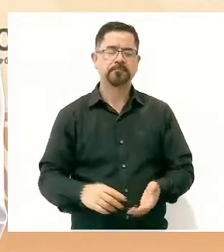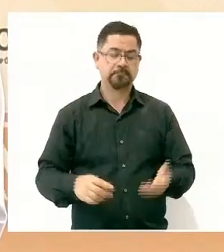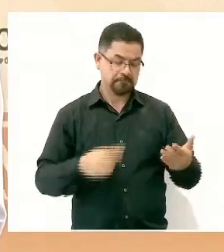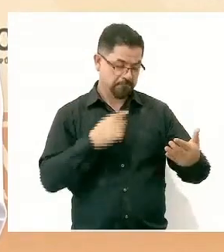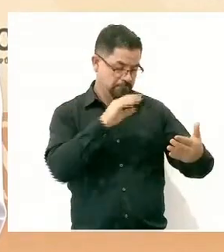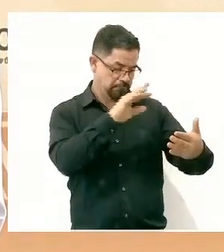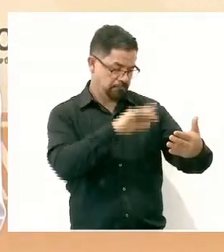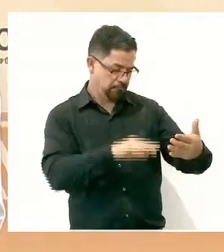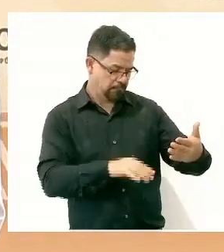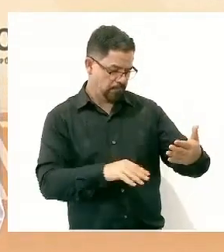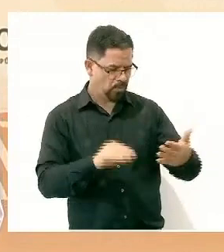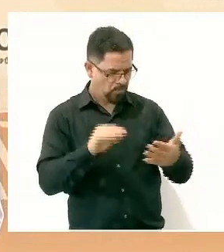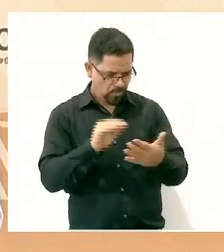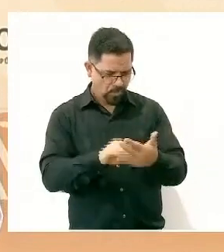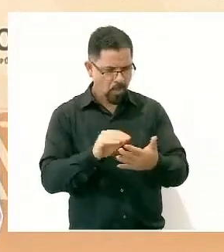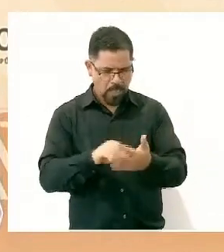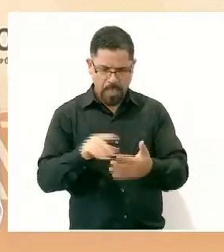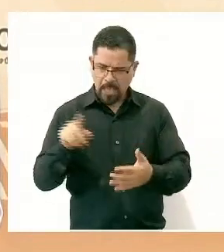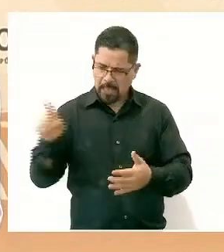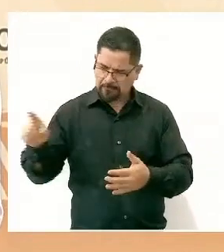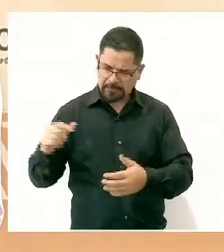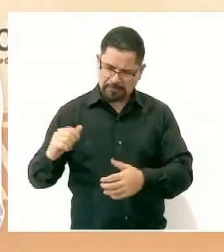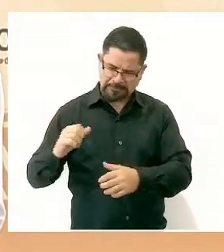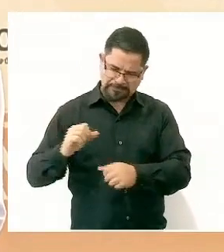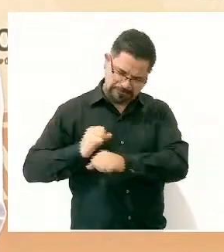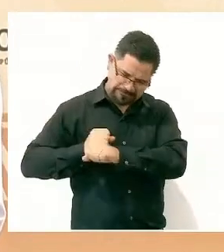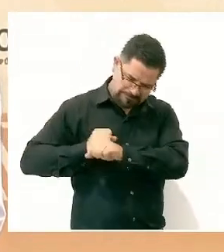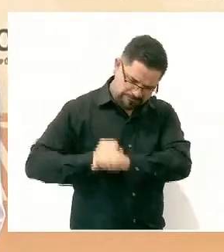a pesar de la represión